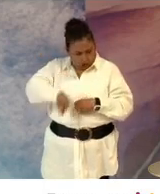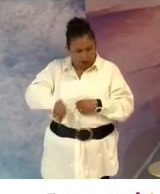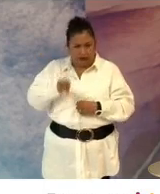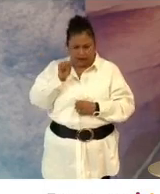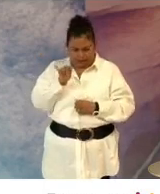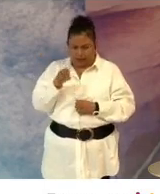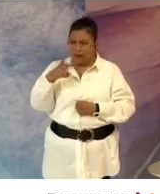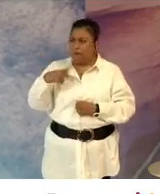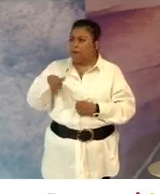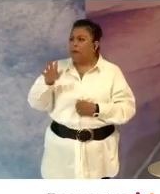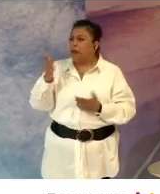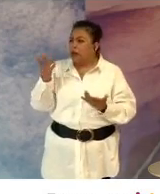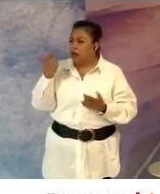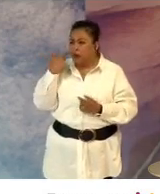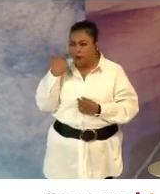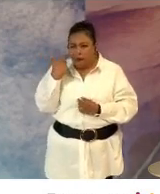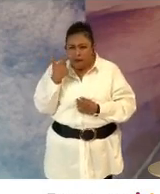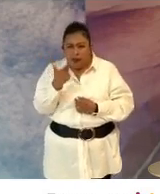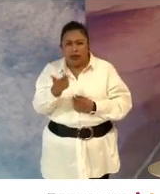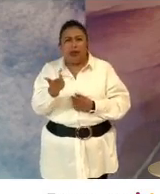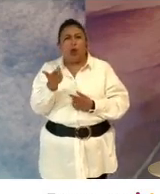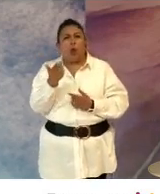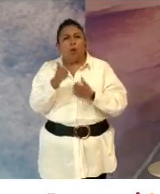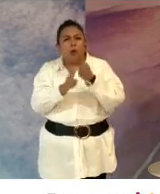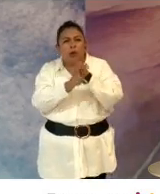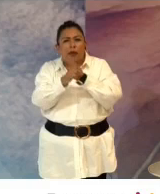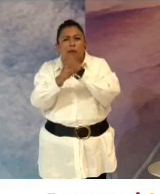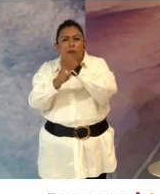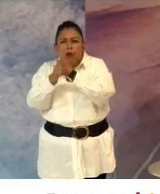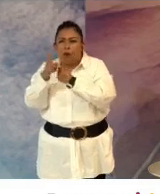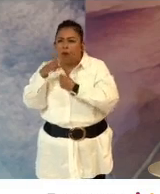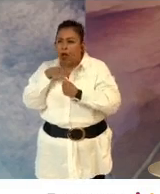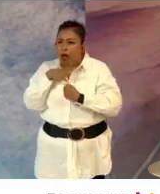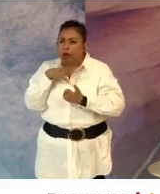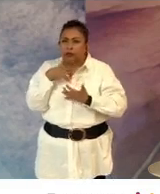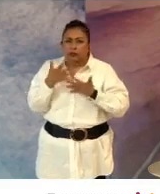pero viendo los desafíos que se presentan,